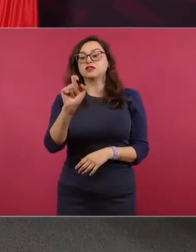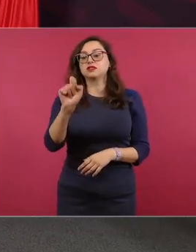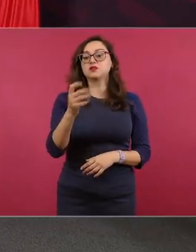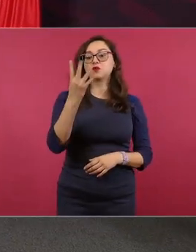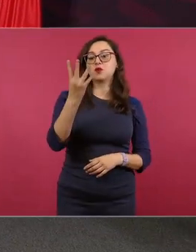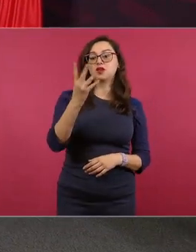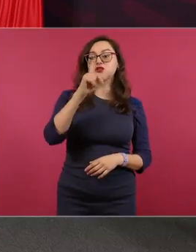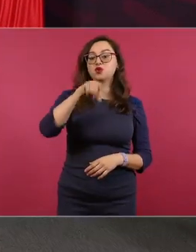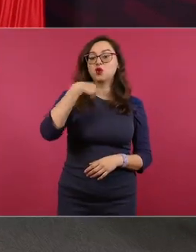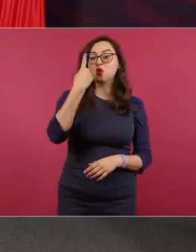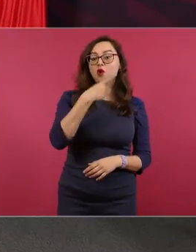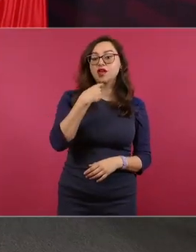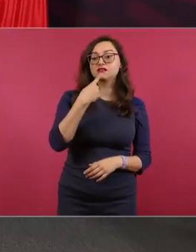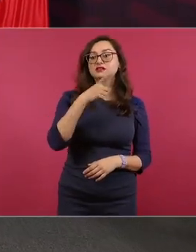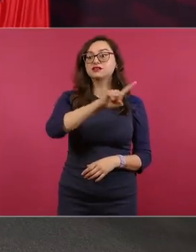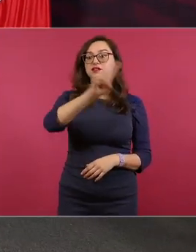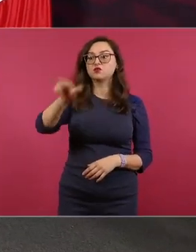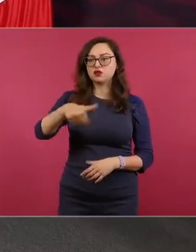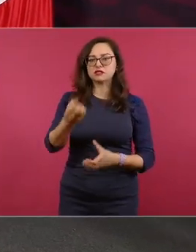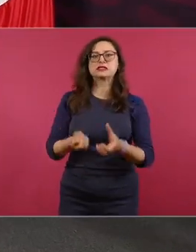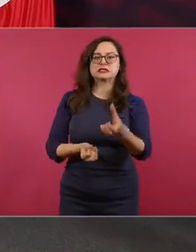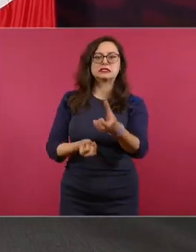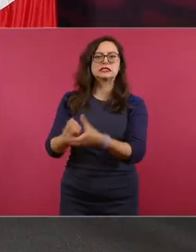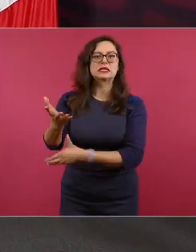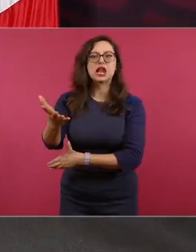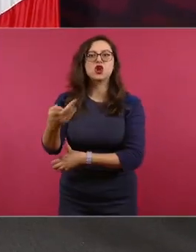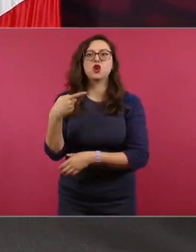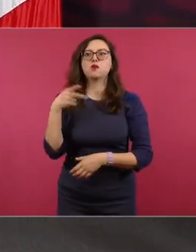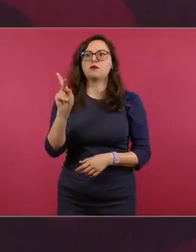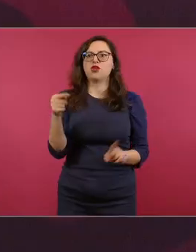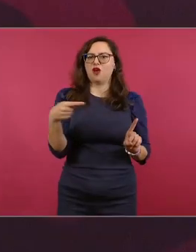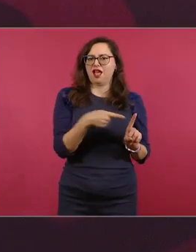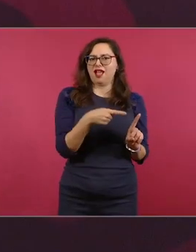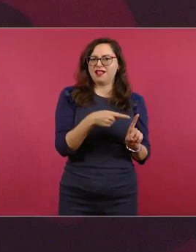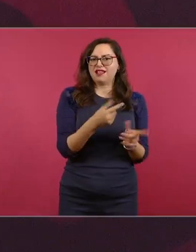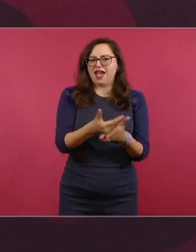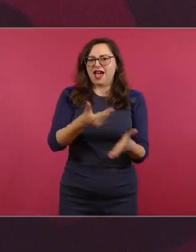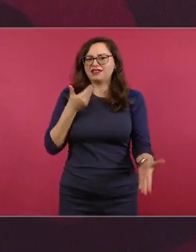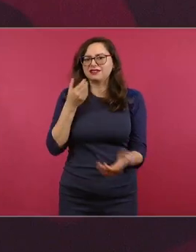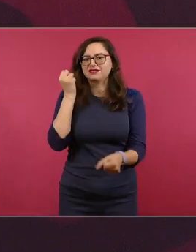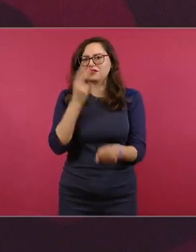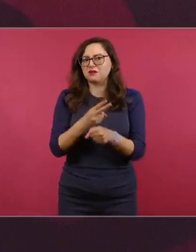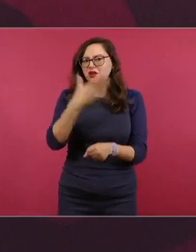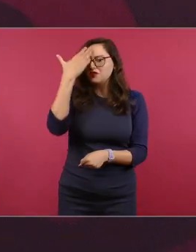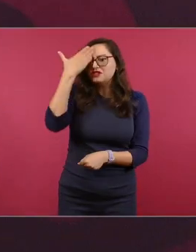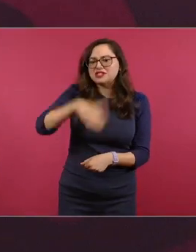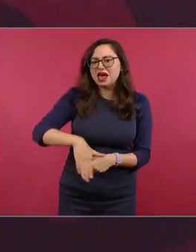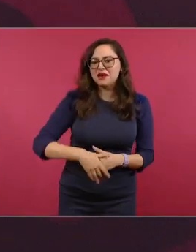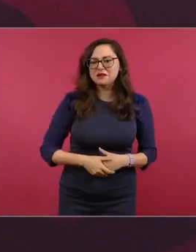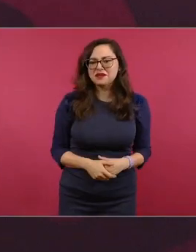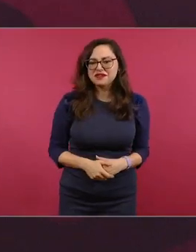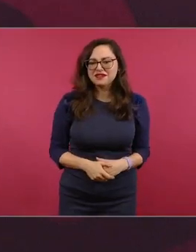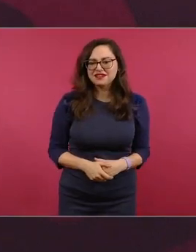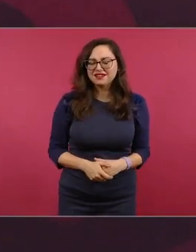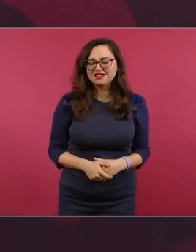Pero esta persona ya está dando como un hecho y ya está señalando que ahí está la prueba